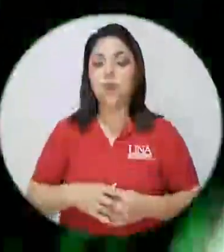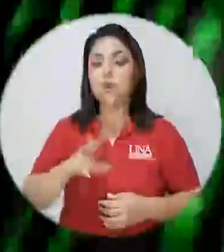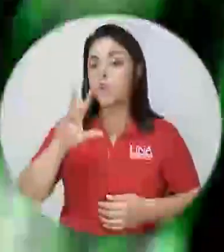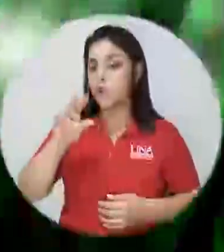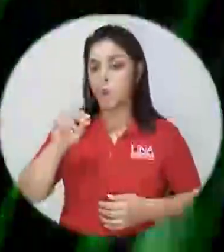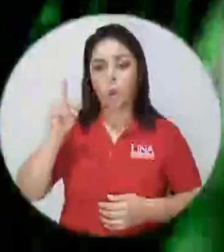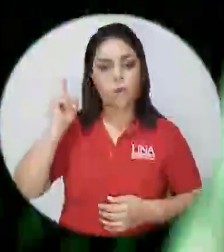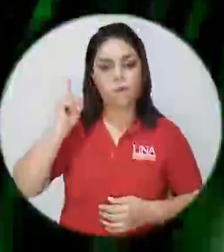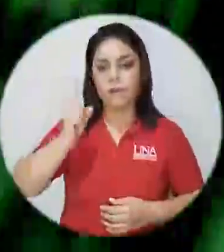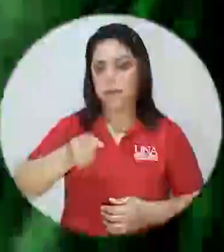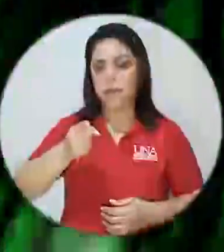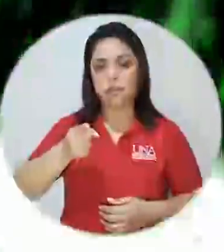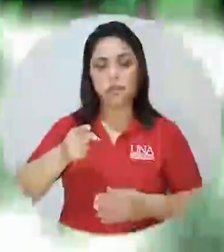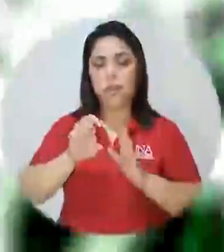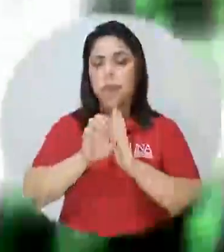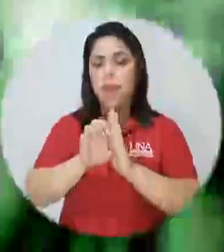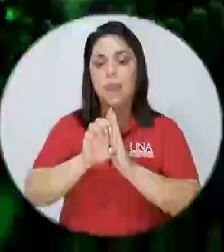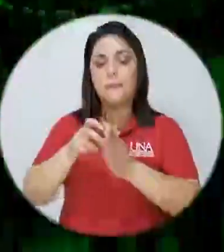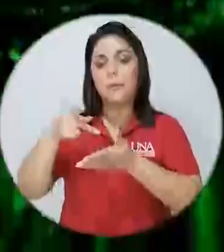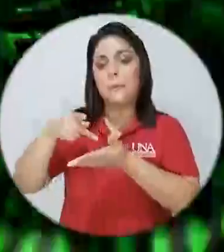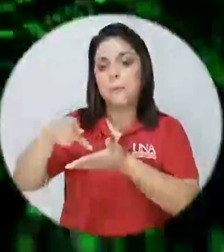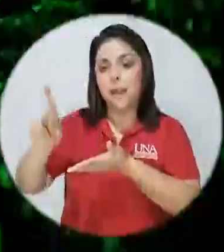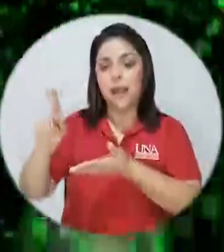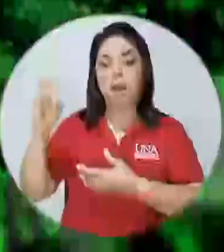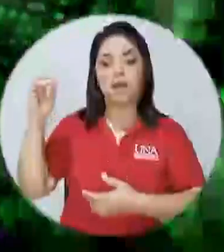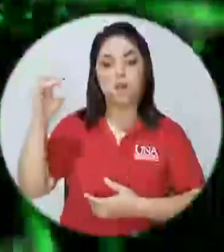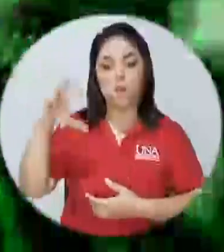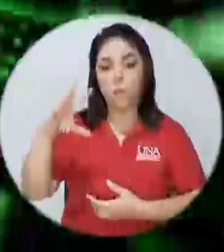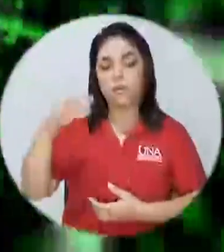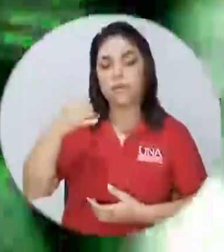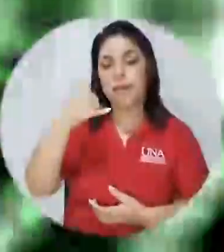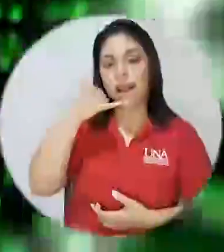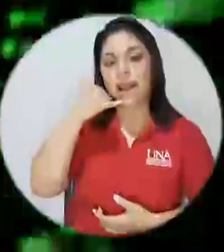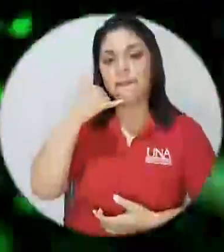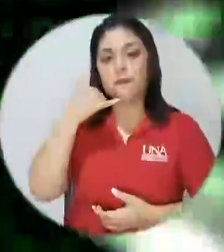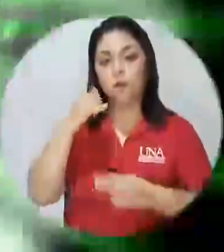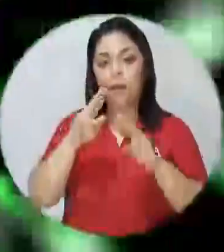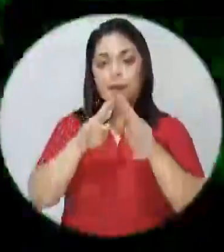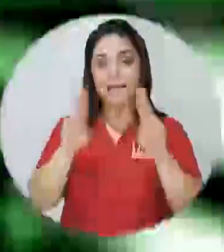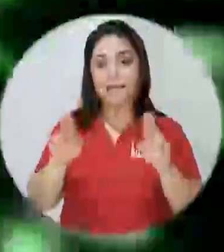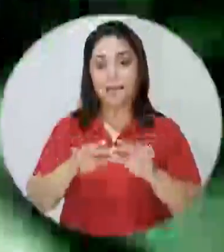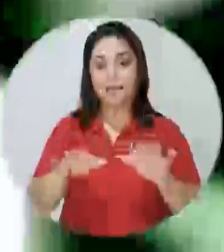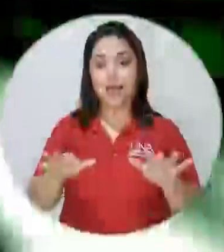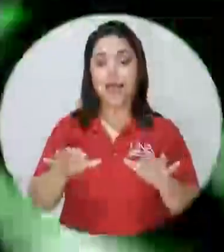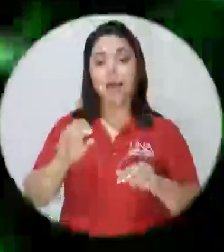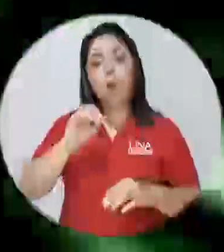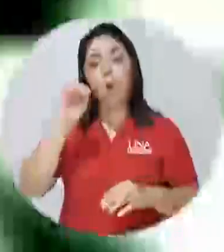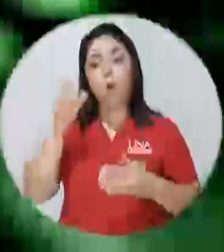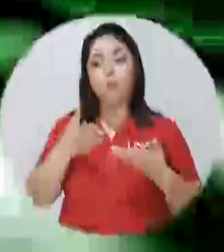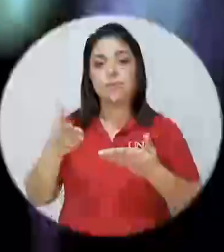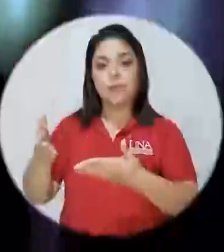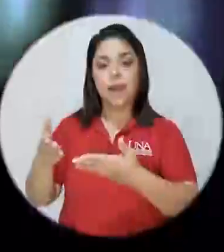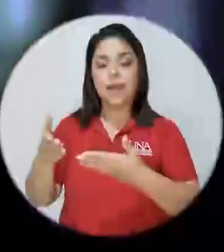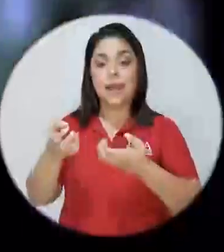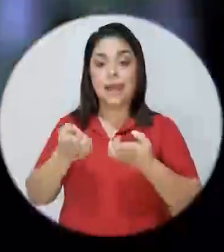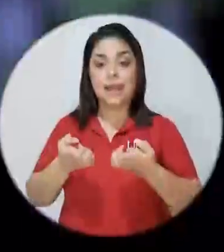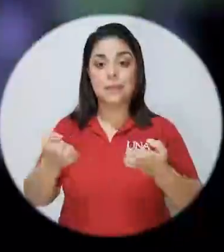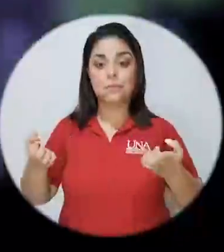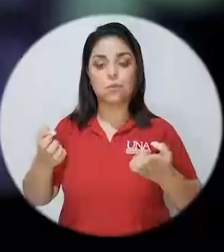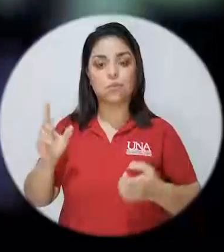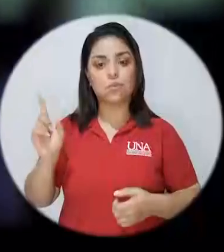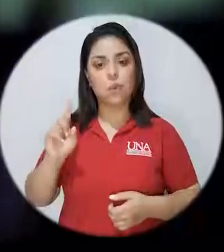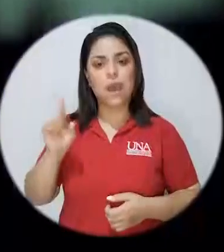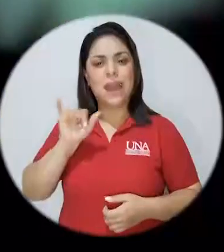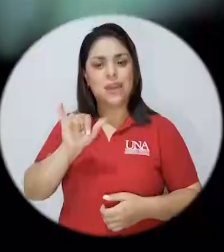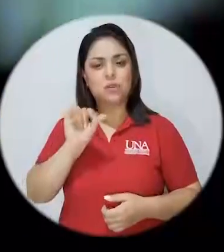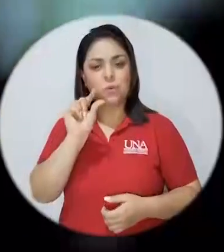equipos, no es obligación directa pagarle a usted los servicios, ni luz, ni teléfono, ni el internet, que eso ha habido mucho cuestionamiento, ¿verdad? Porque la ley en